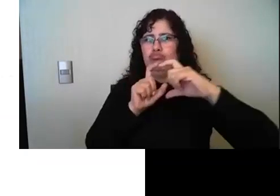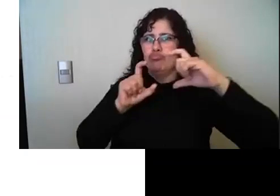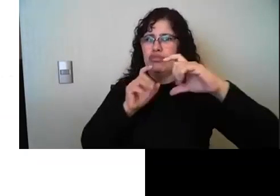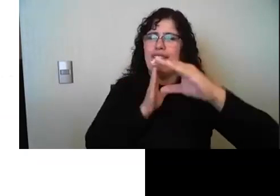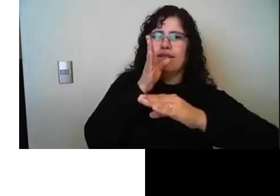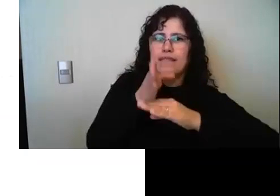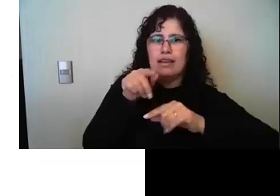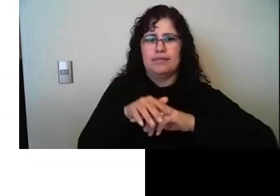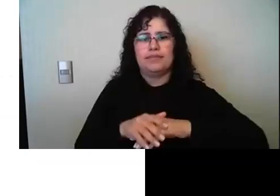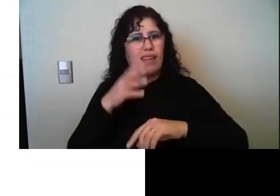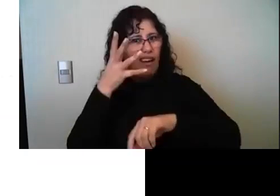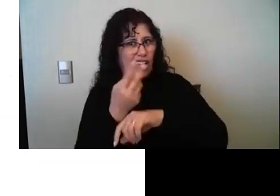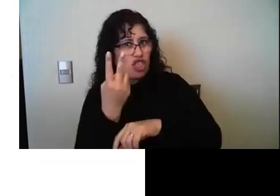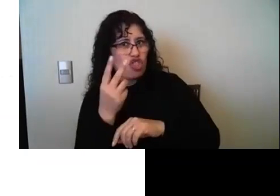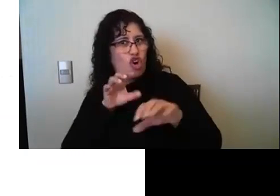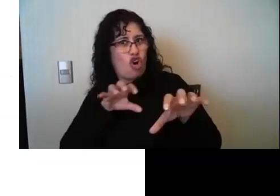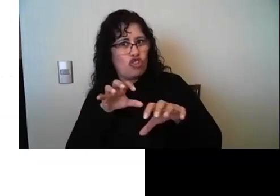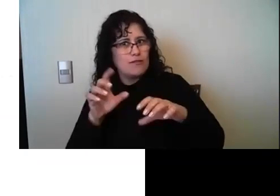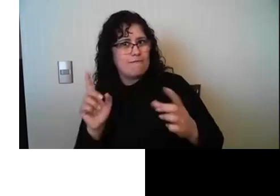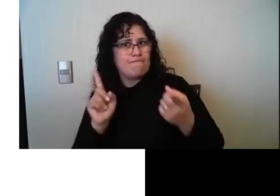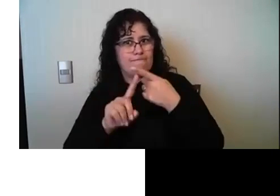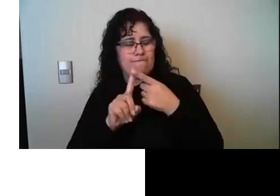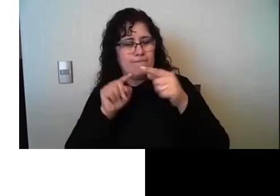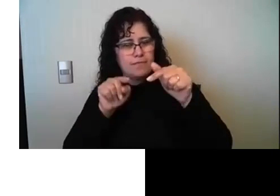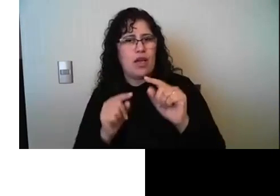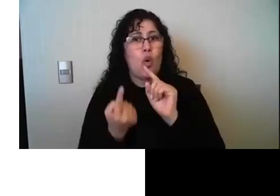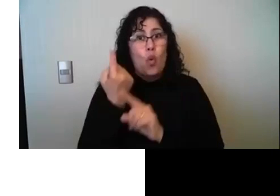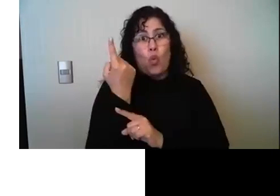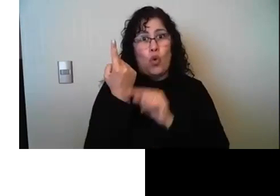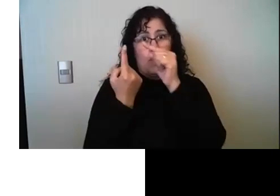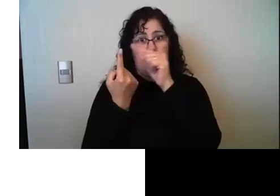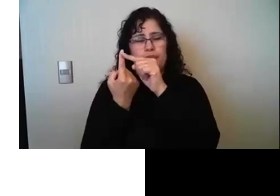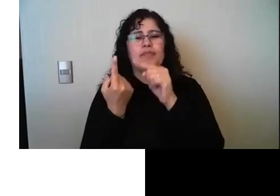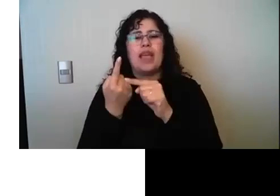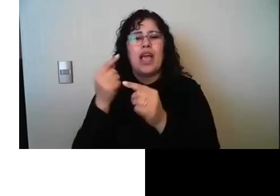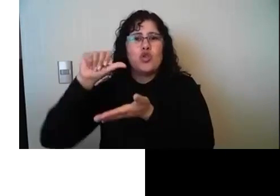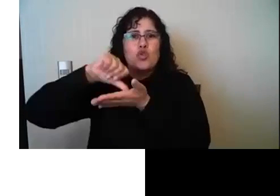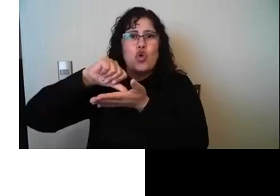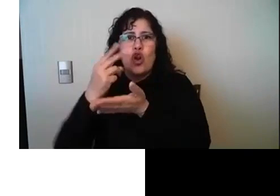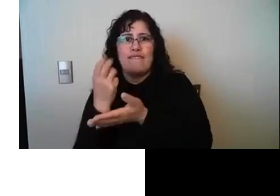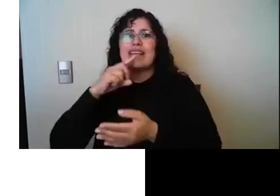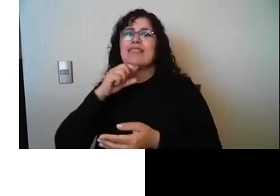dos elementos que están participando. Uno, que es el núcleo ventral